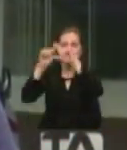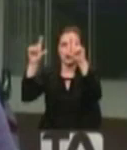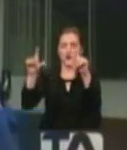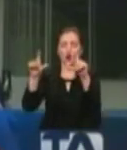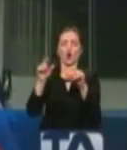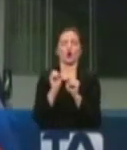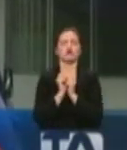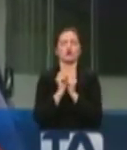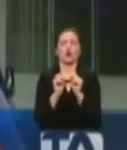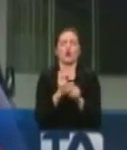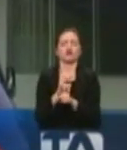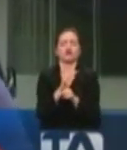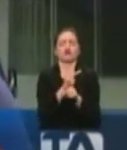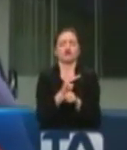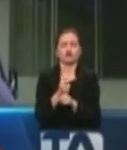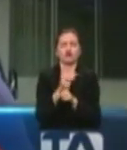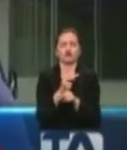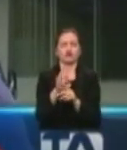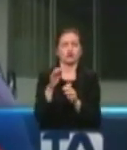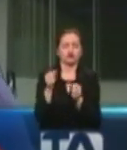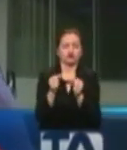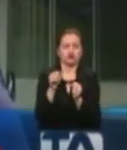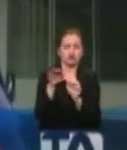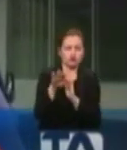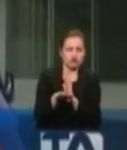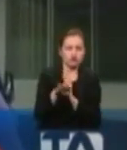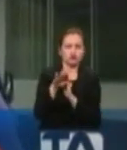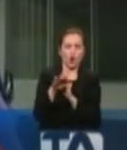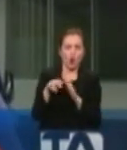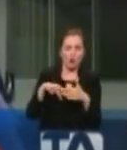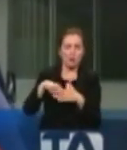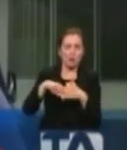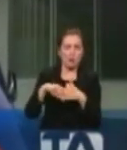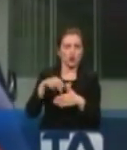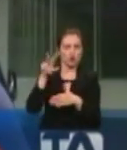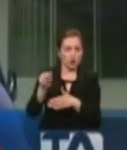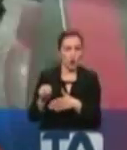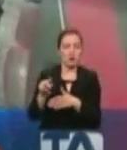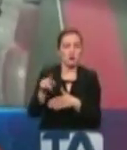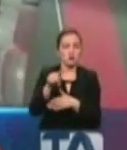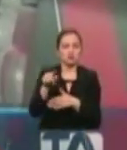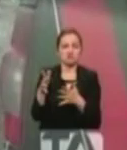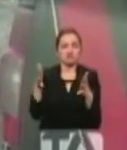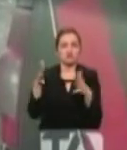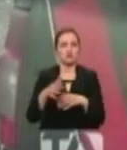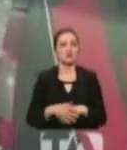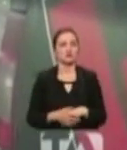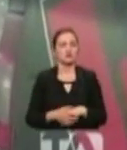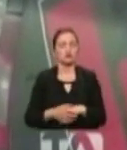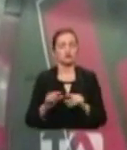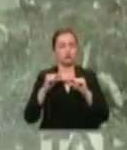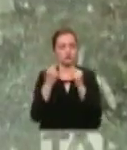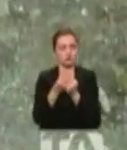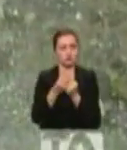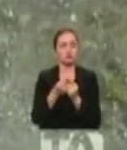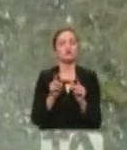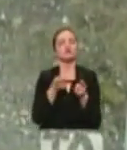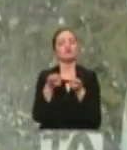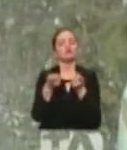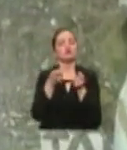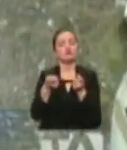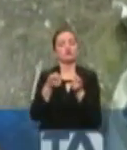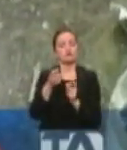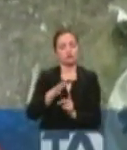peligro, o reduce la velocidad o no diga no pase, no había señalización, no había absolutamente nada. Roberto Sánchez del Grupo de Operaciones Especiales